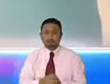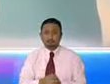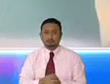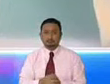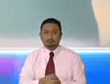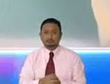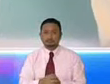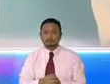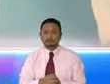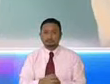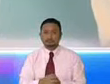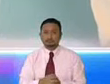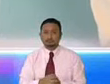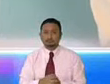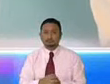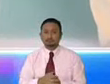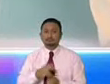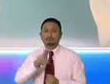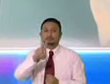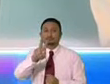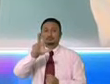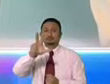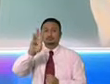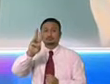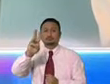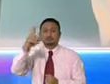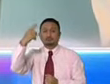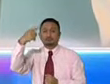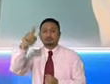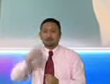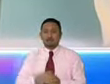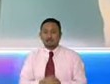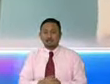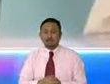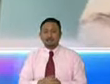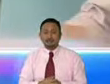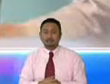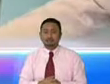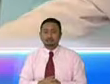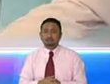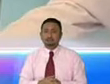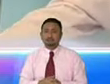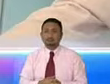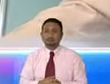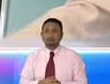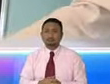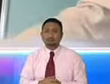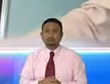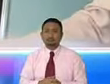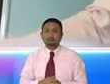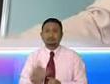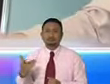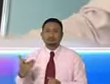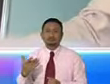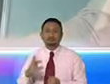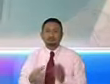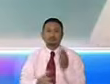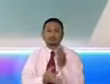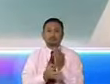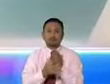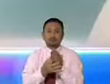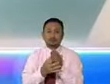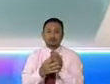apenas 236 millones 640 mil corresponden a acciones.